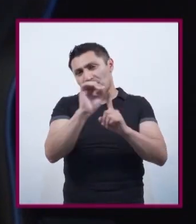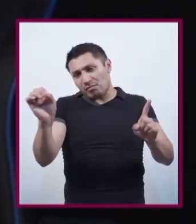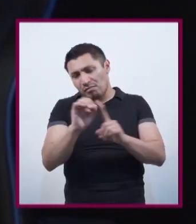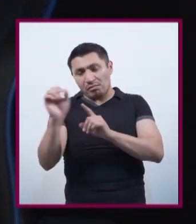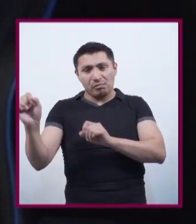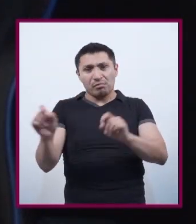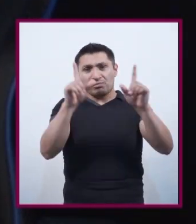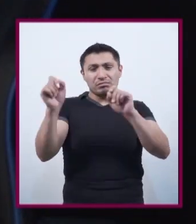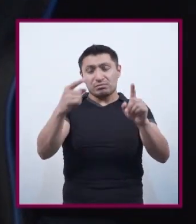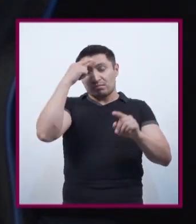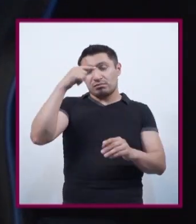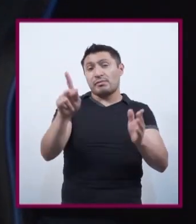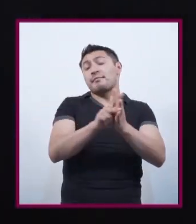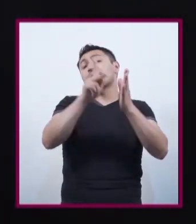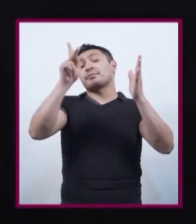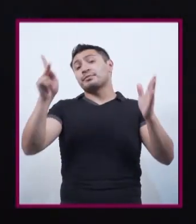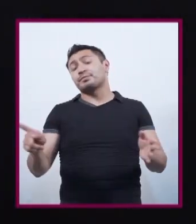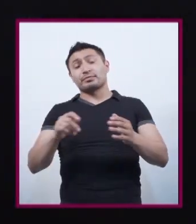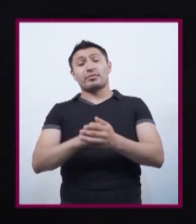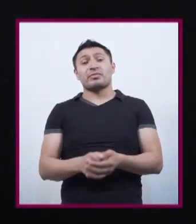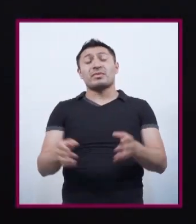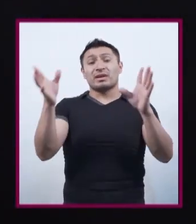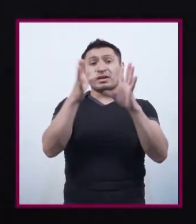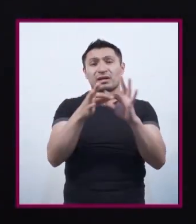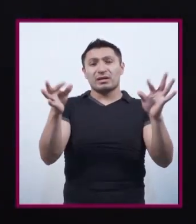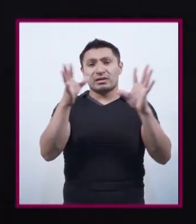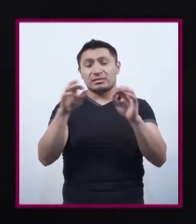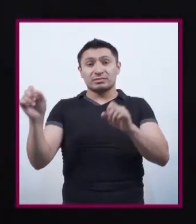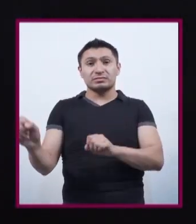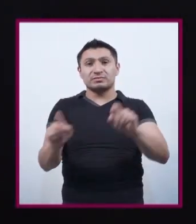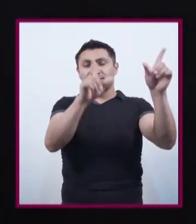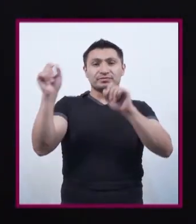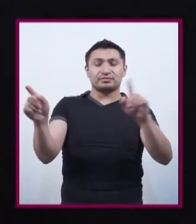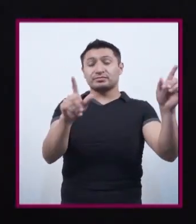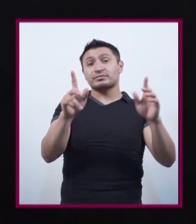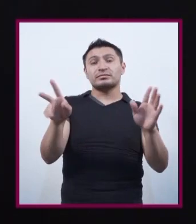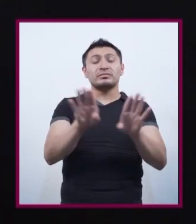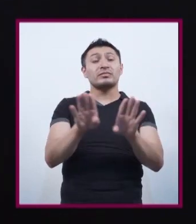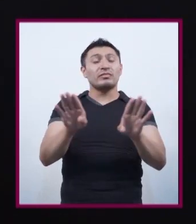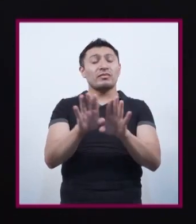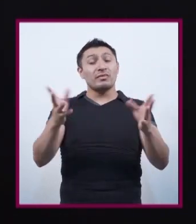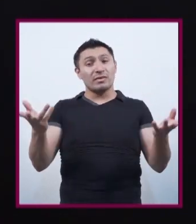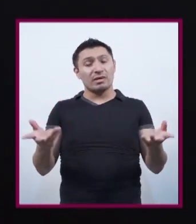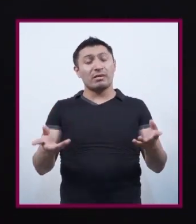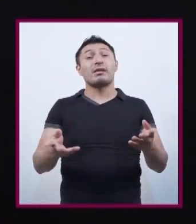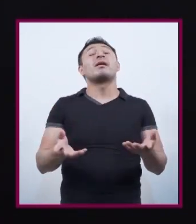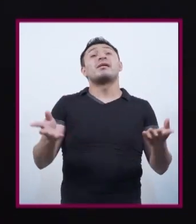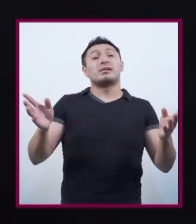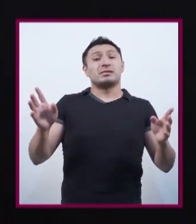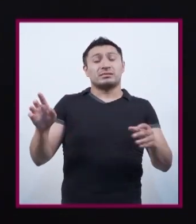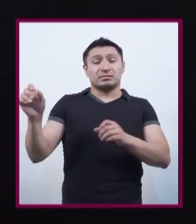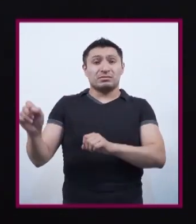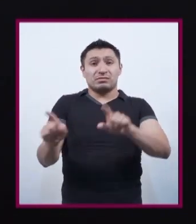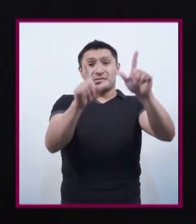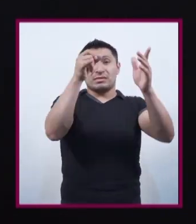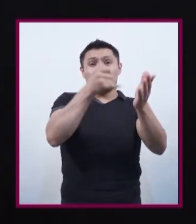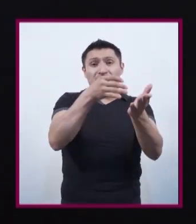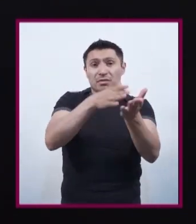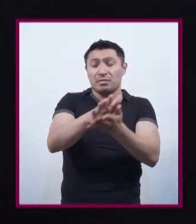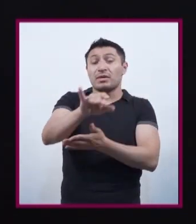para publicaciones periódicas, define a las publicaciones periódicas y seriadas como una publicación impresa o